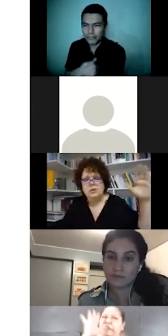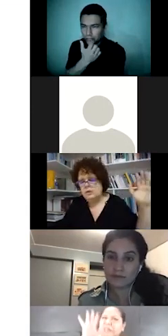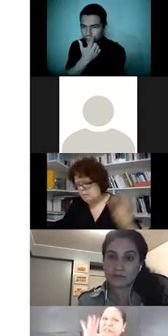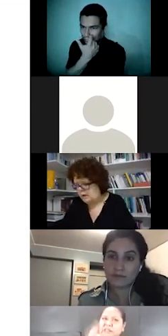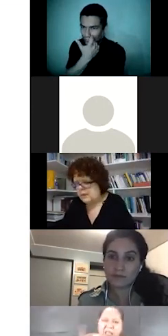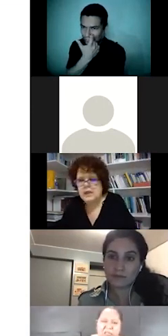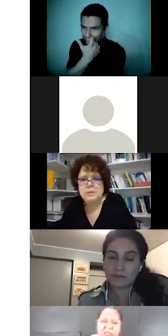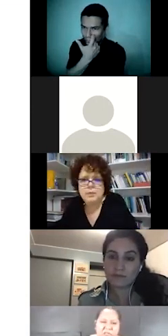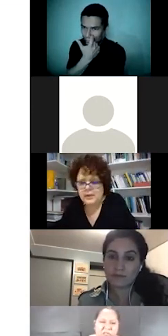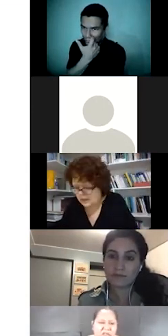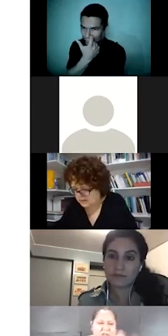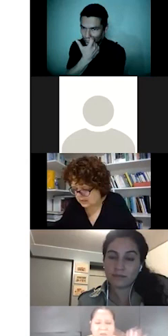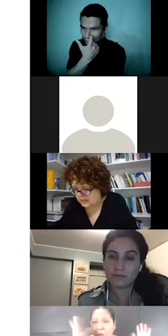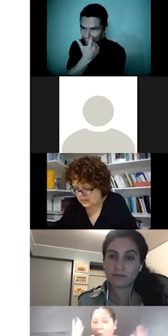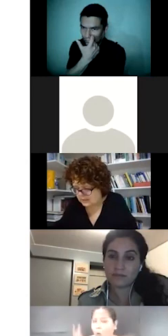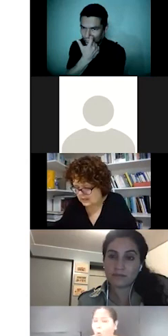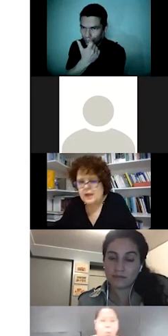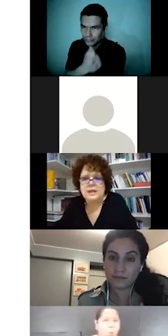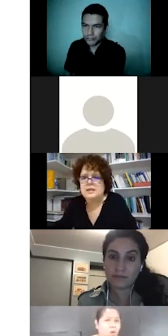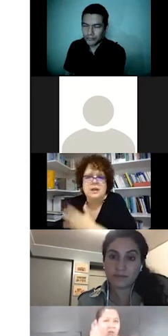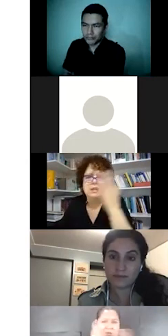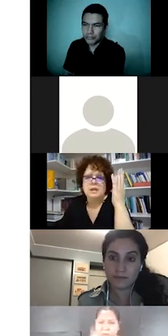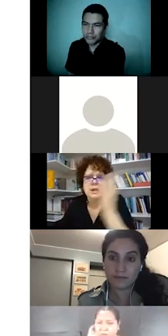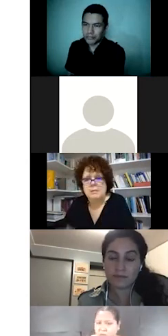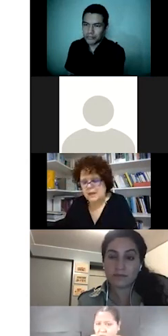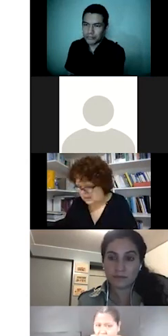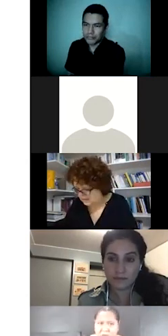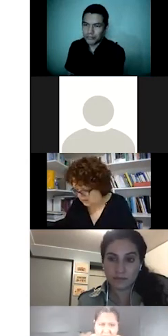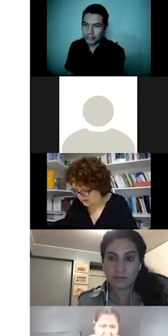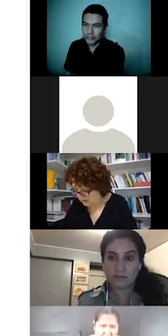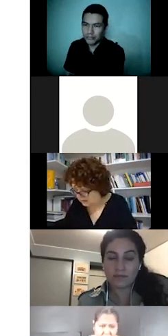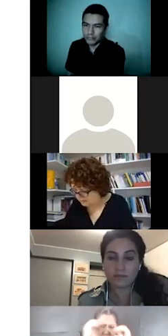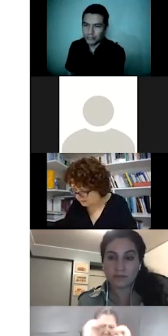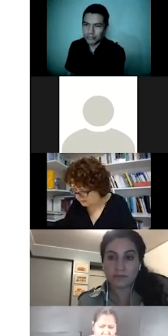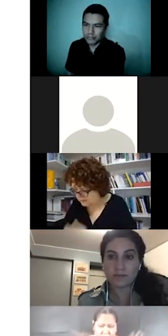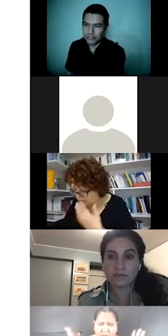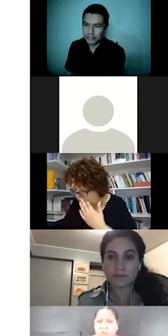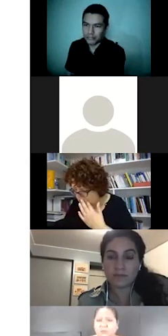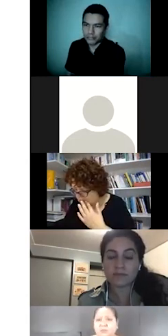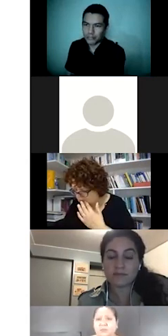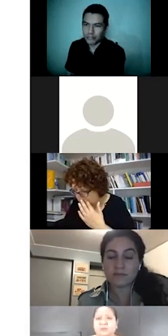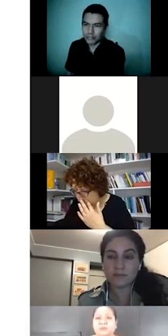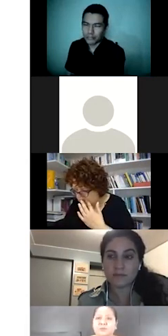eso no hay ningún problema. El que puede hacer, que tiene ganas de hacerlo, venga, que se haga, ¿no?